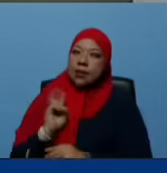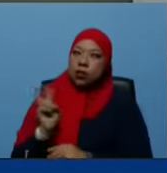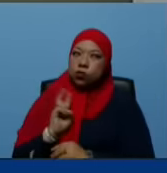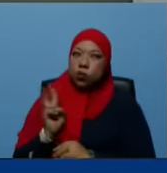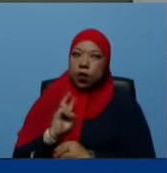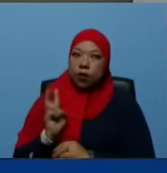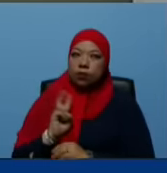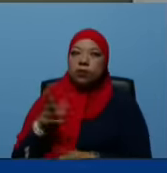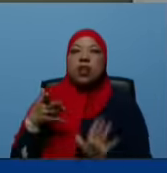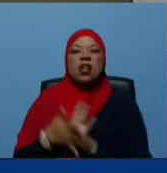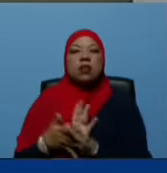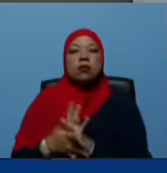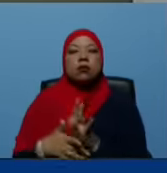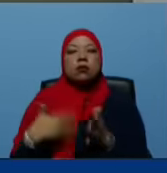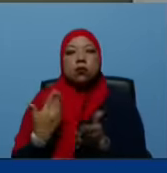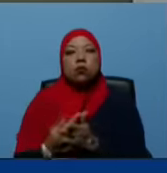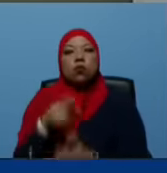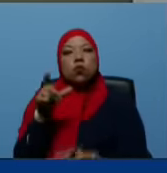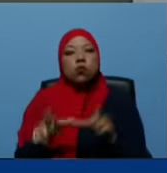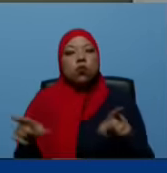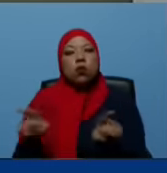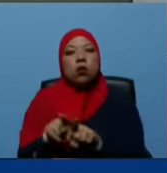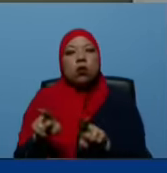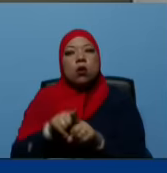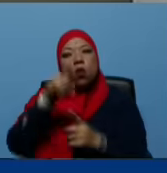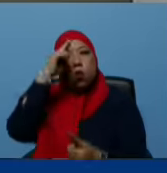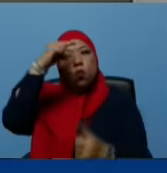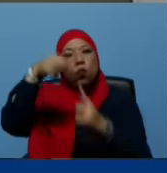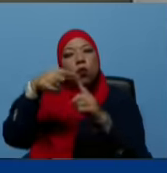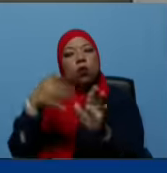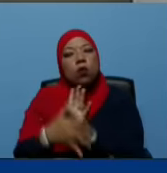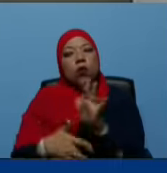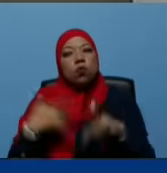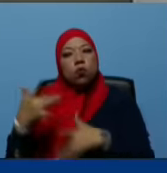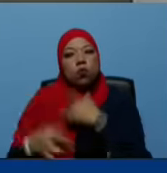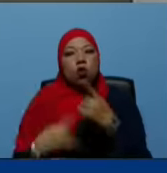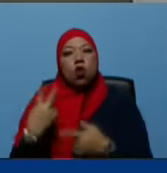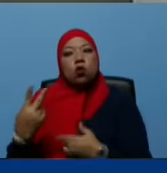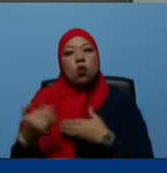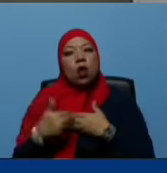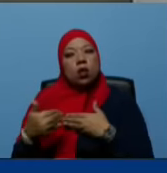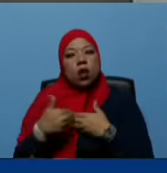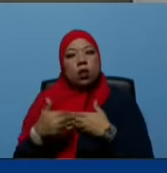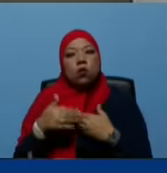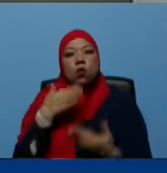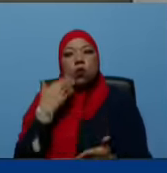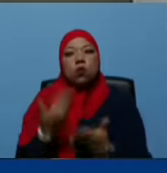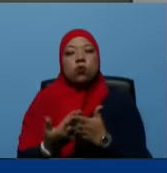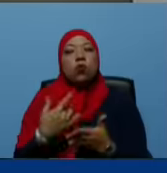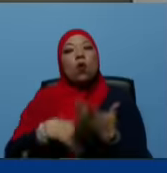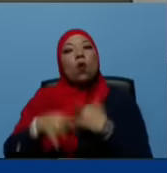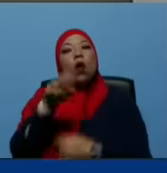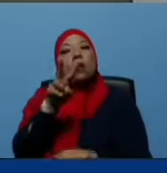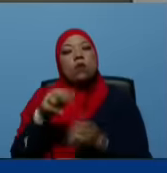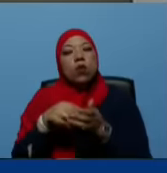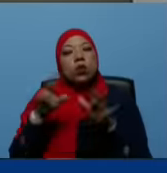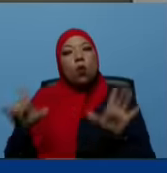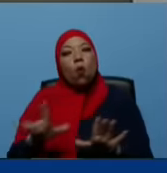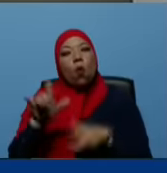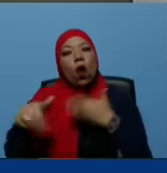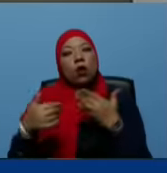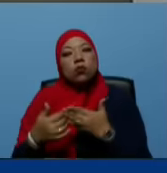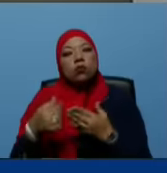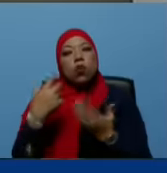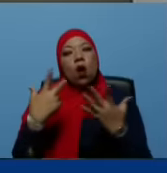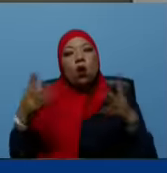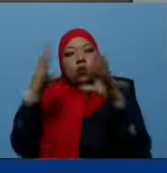si esa gente logra su objetivo de esos dos ataques al mediodía del domingo 28 de julio, a las